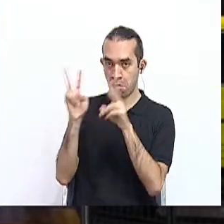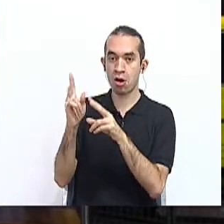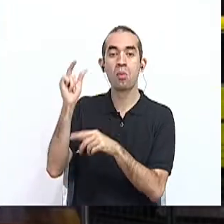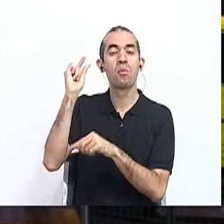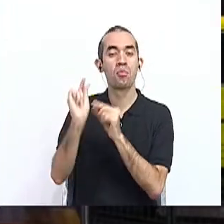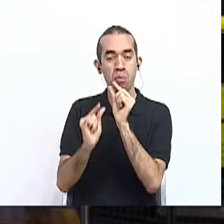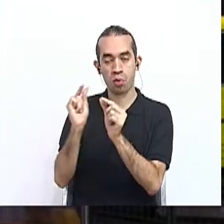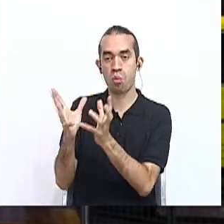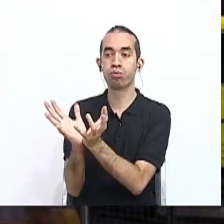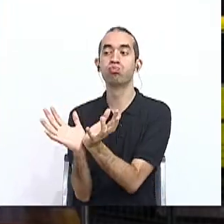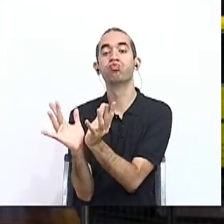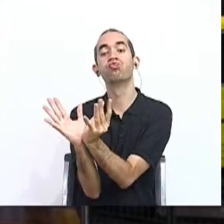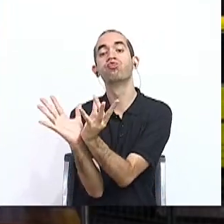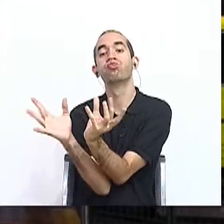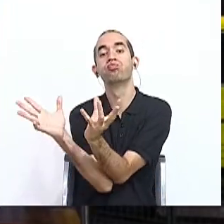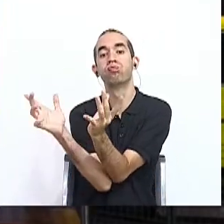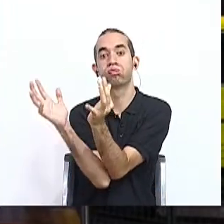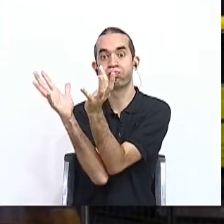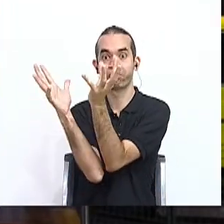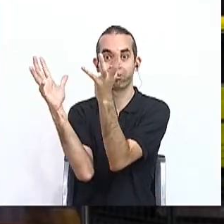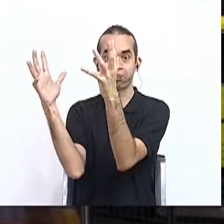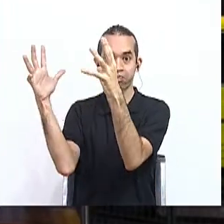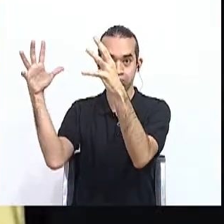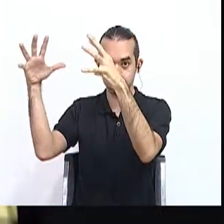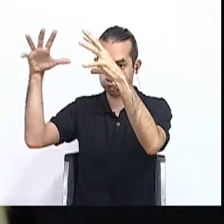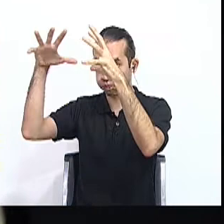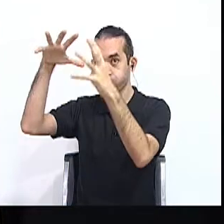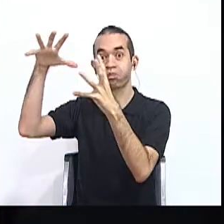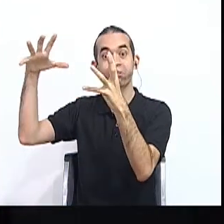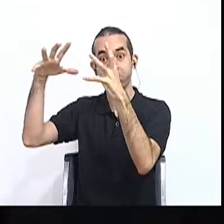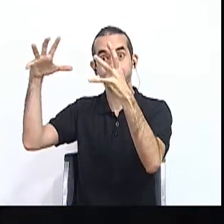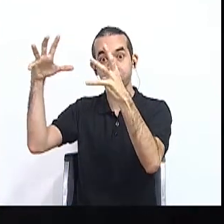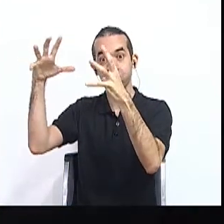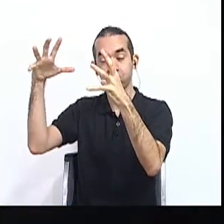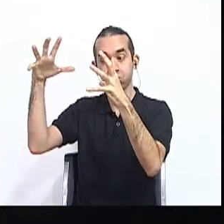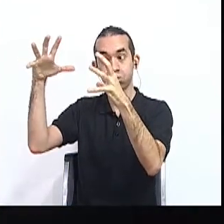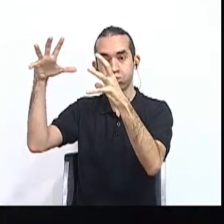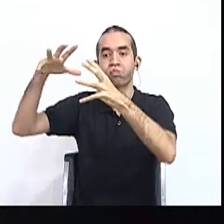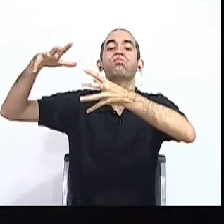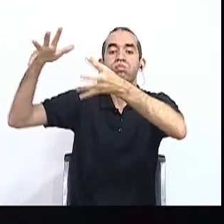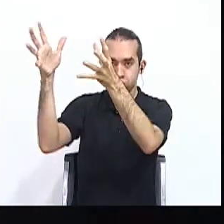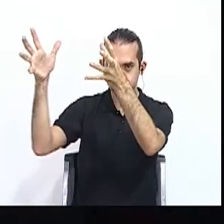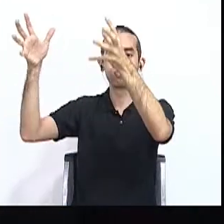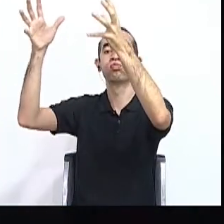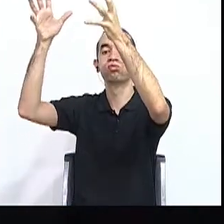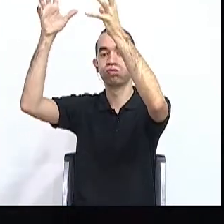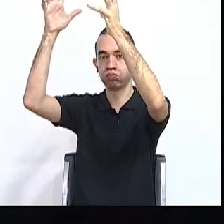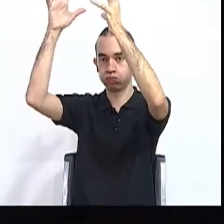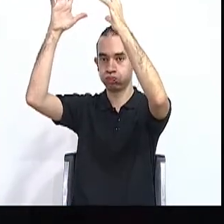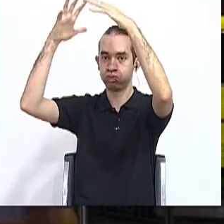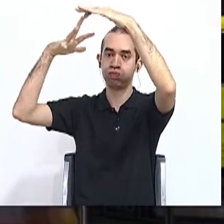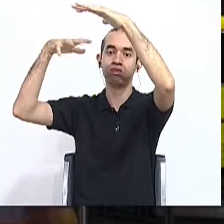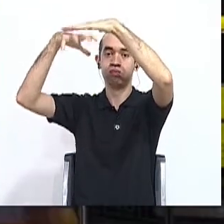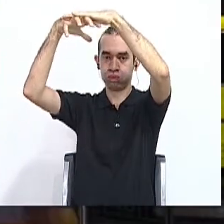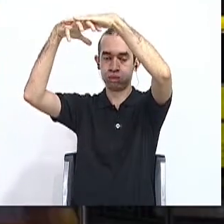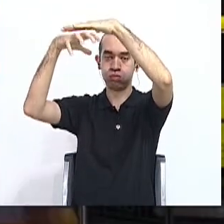se irá inflando y llegado cierto momento, ese aire hará que el globo ascienda hacia el techo en este